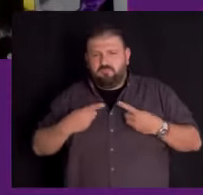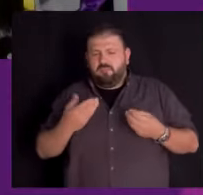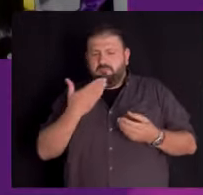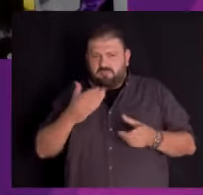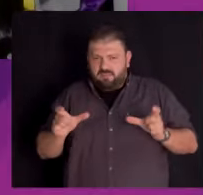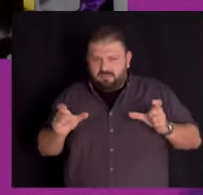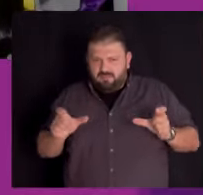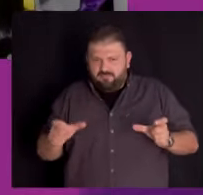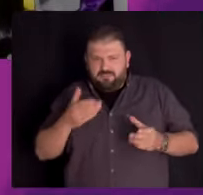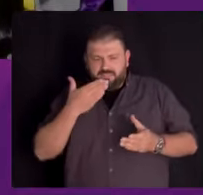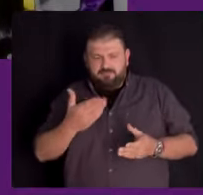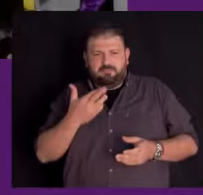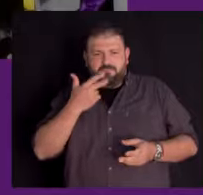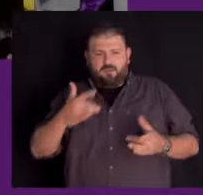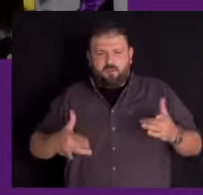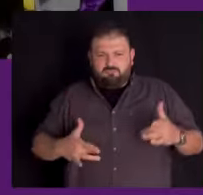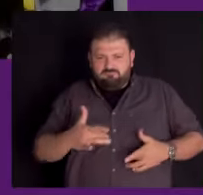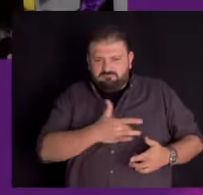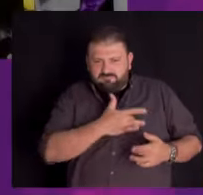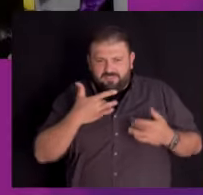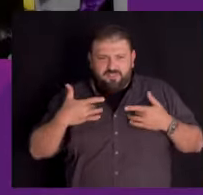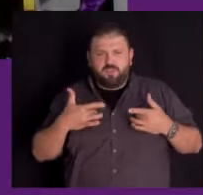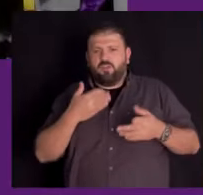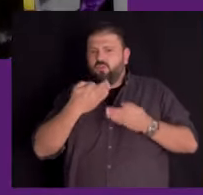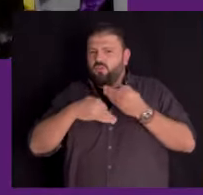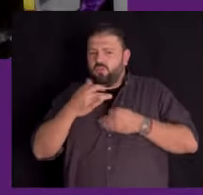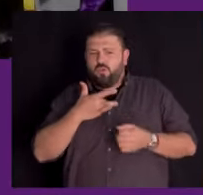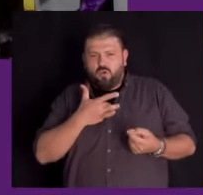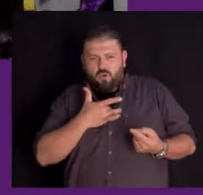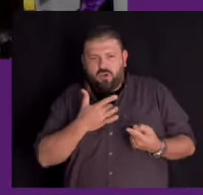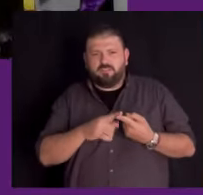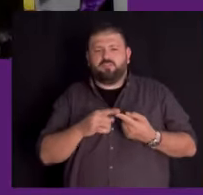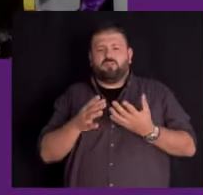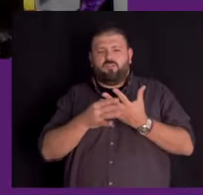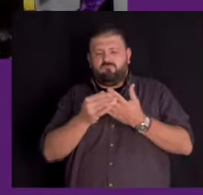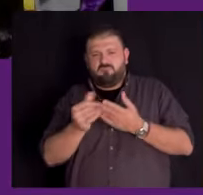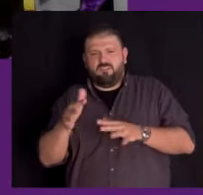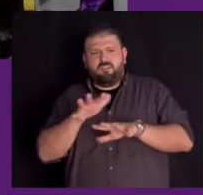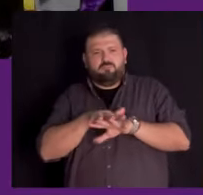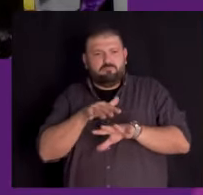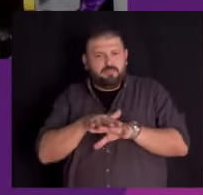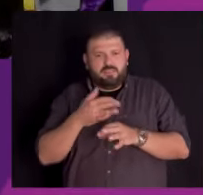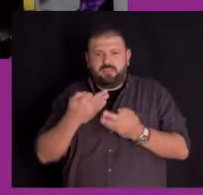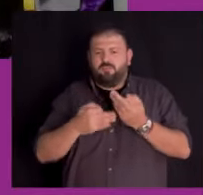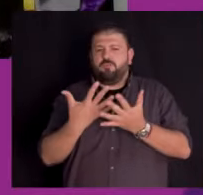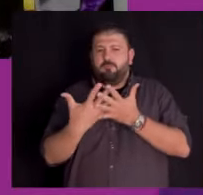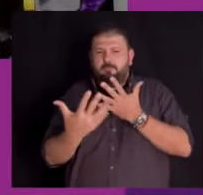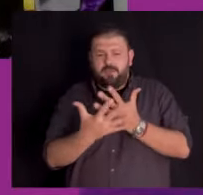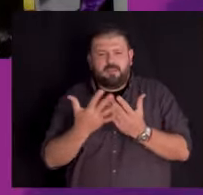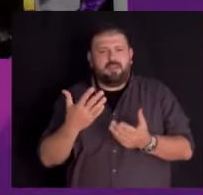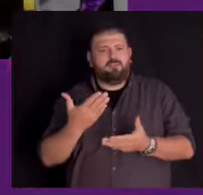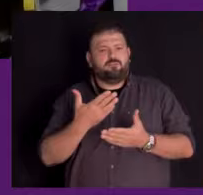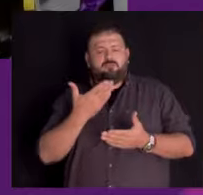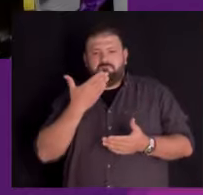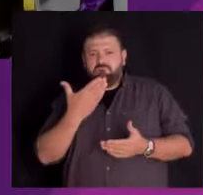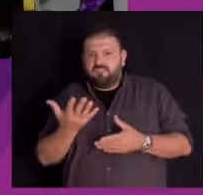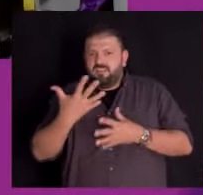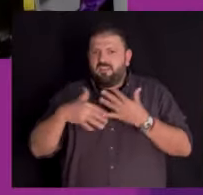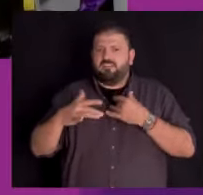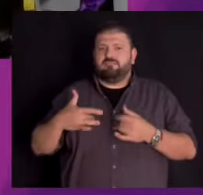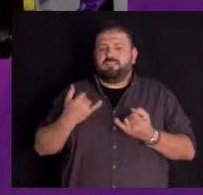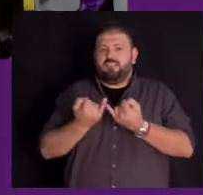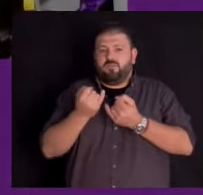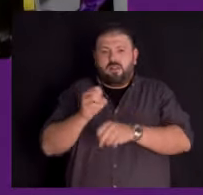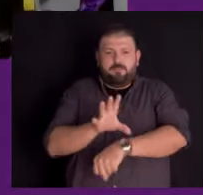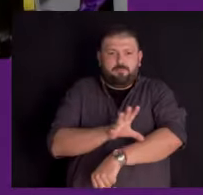de todo el organismo, ¿sí? Corazón, los dedos del pie, las manos, la piel, las